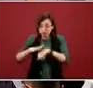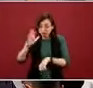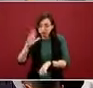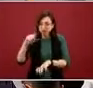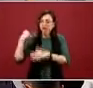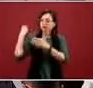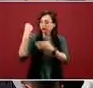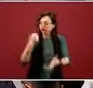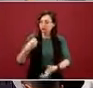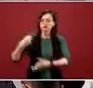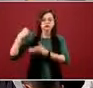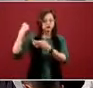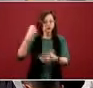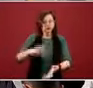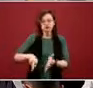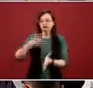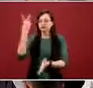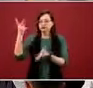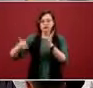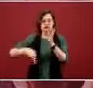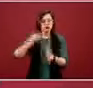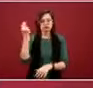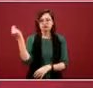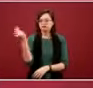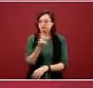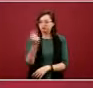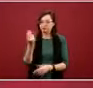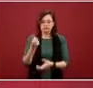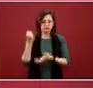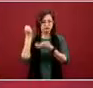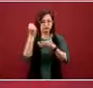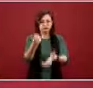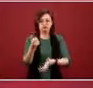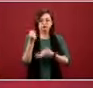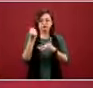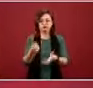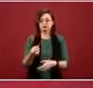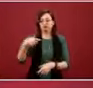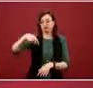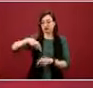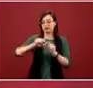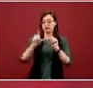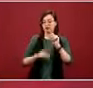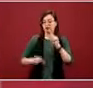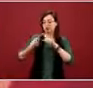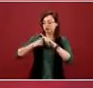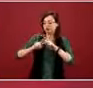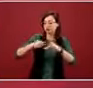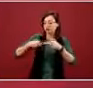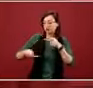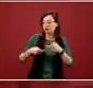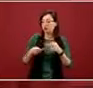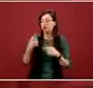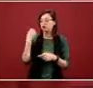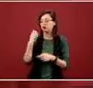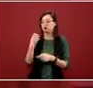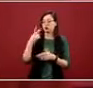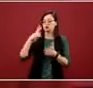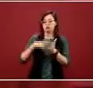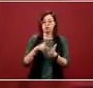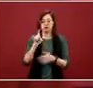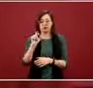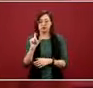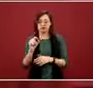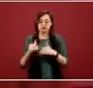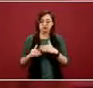acuerdo a los criterios técnicos de la preparación que en México inició desde el 3 de enero de 2020 y la respuesta que inició